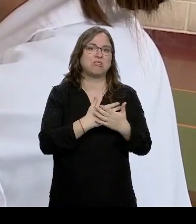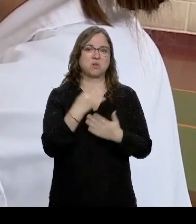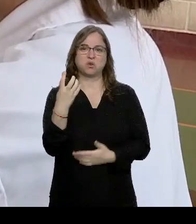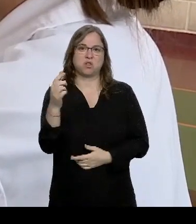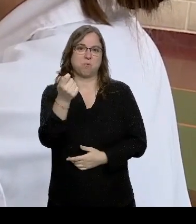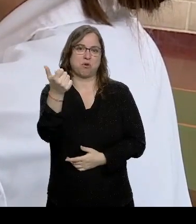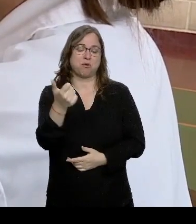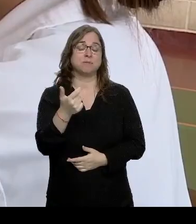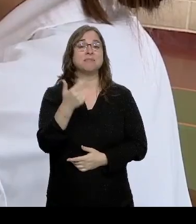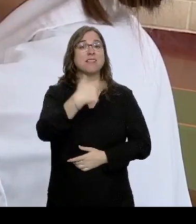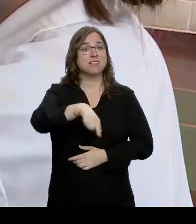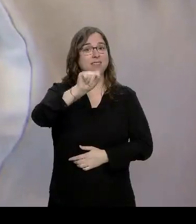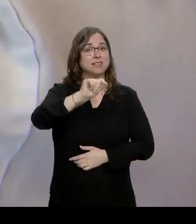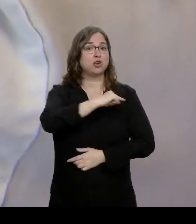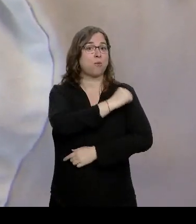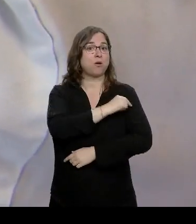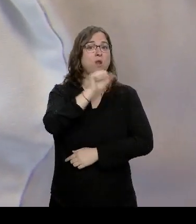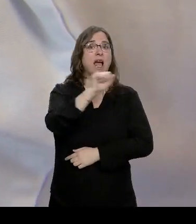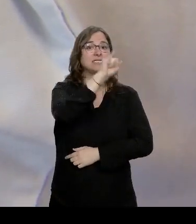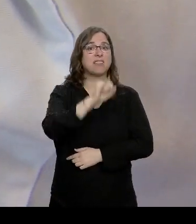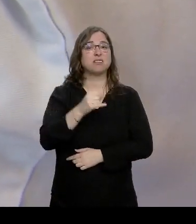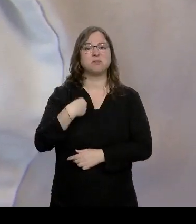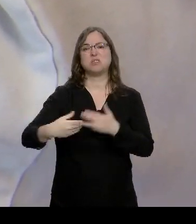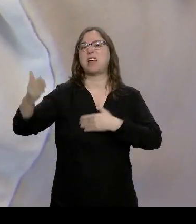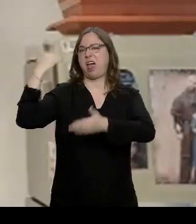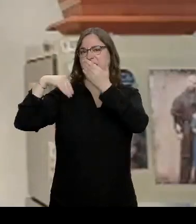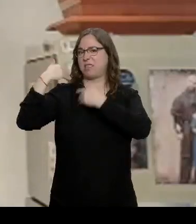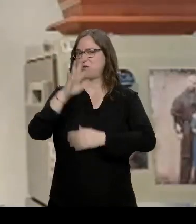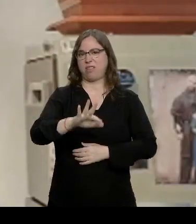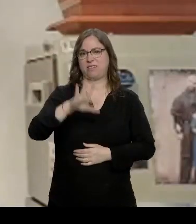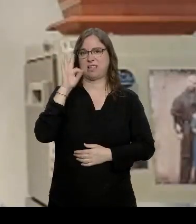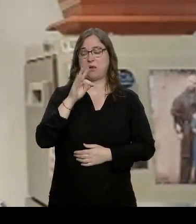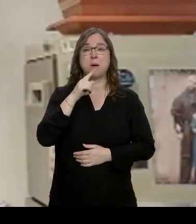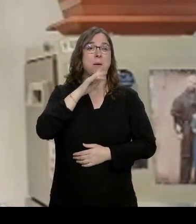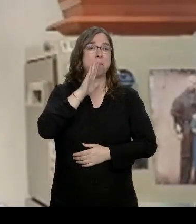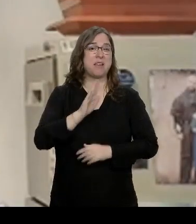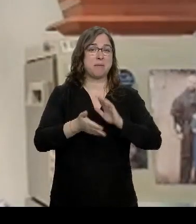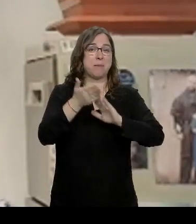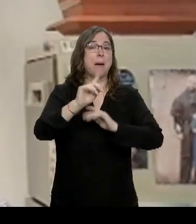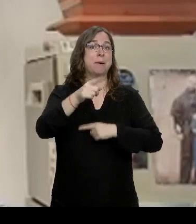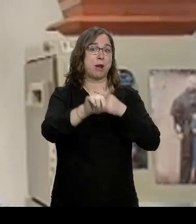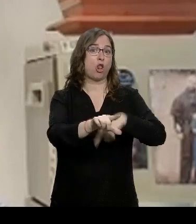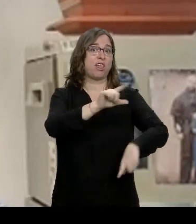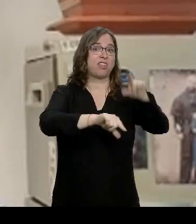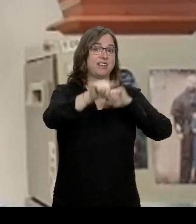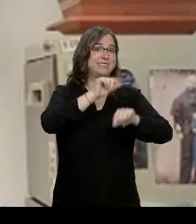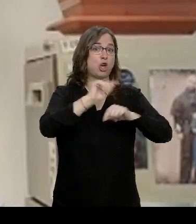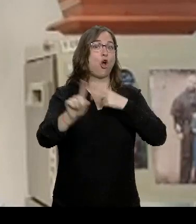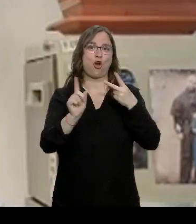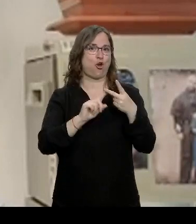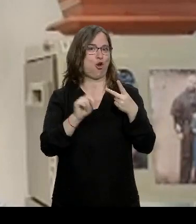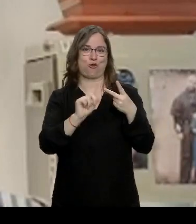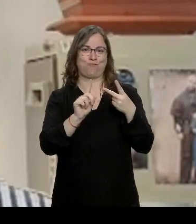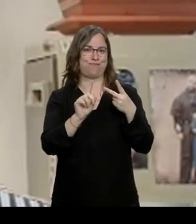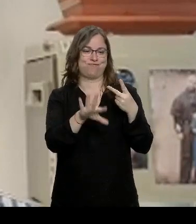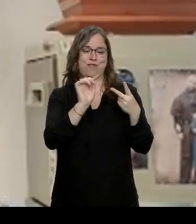decisión sobre AstraZeneca que creen ya se tomó hace tiempo. Todo parece indicar que primero se ha tomado la decisión de no poner la segunda